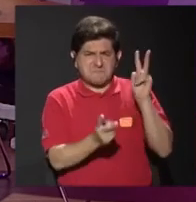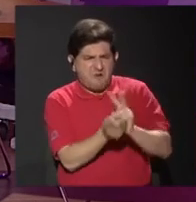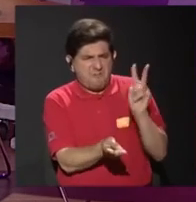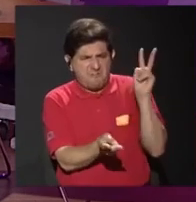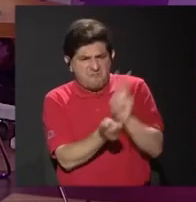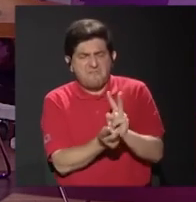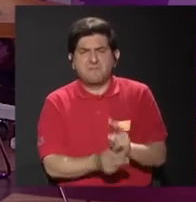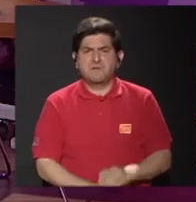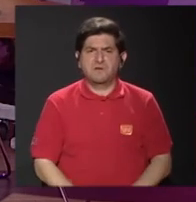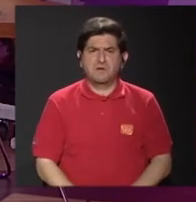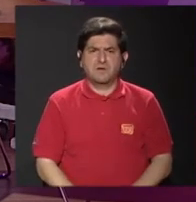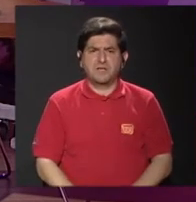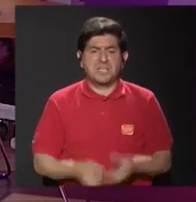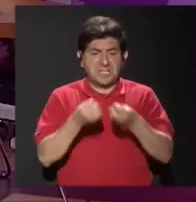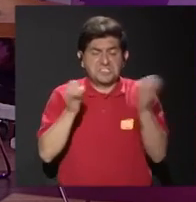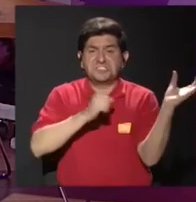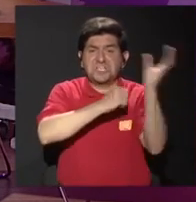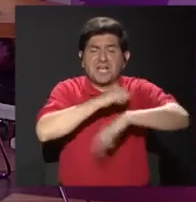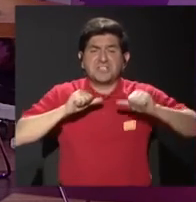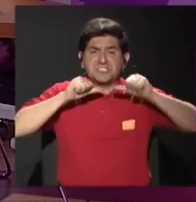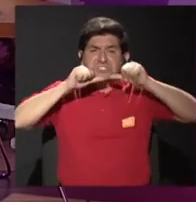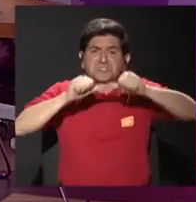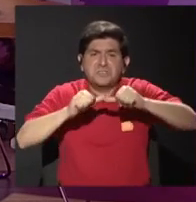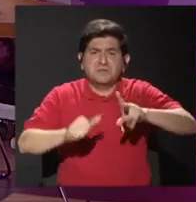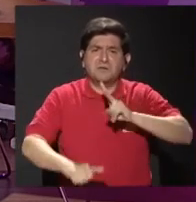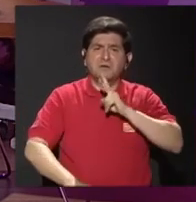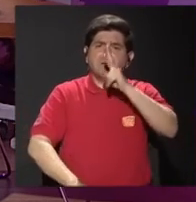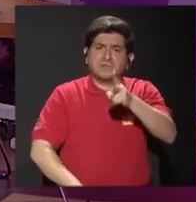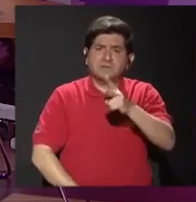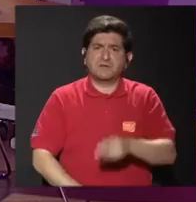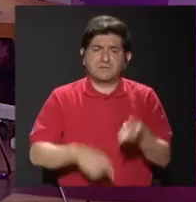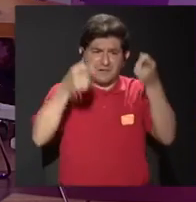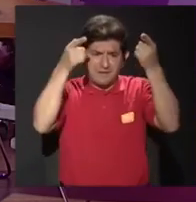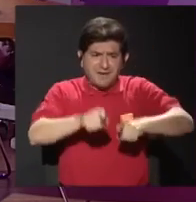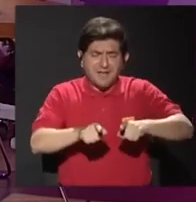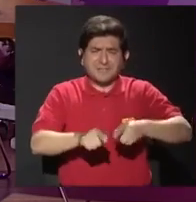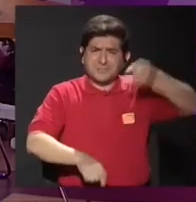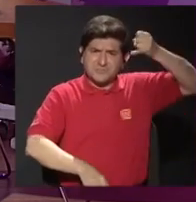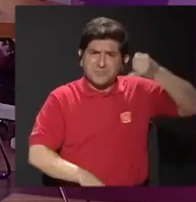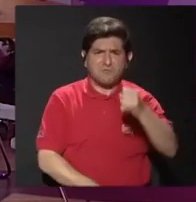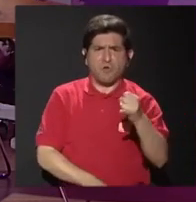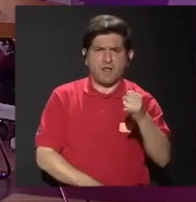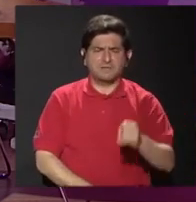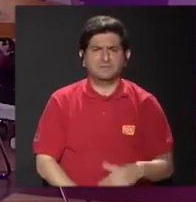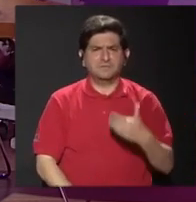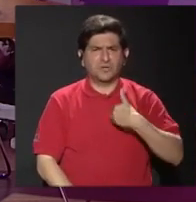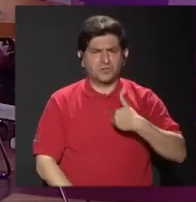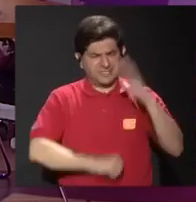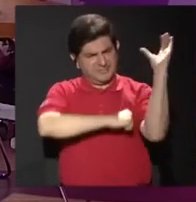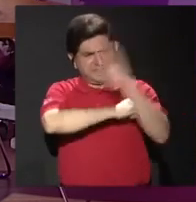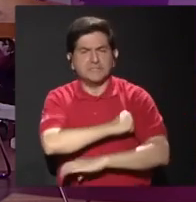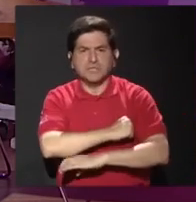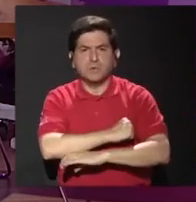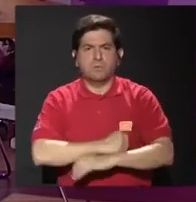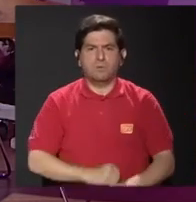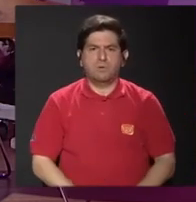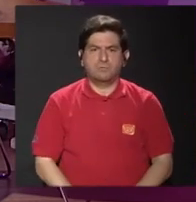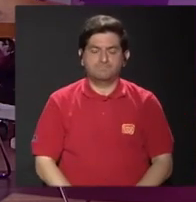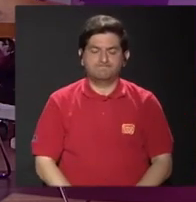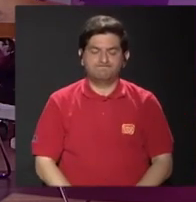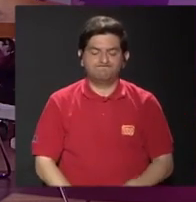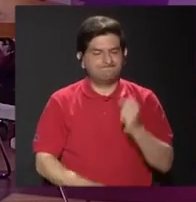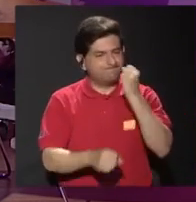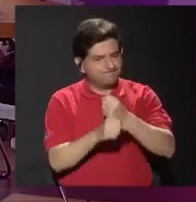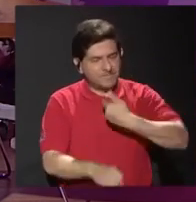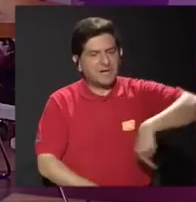existiendo una enorme impunidad en que realmente los casos de violación lleguen a tener una condena y eso lo hemos